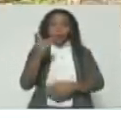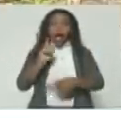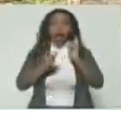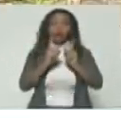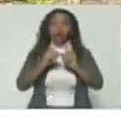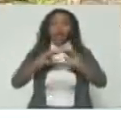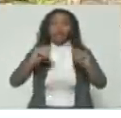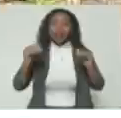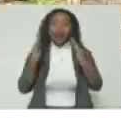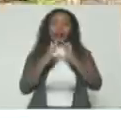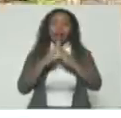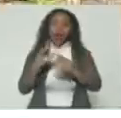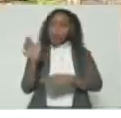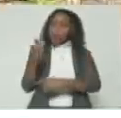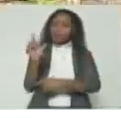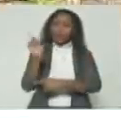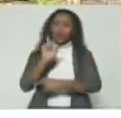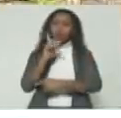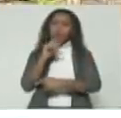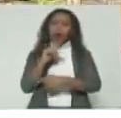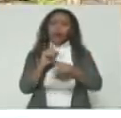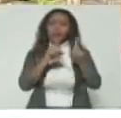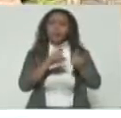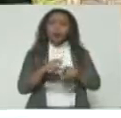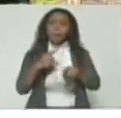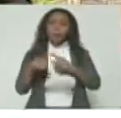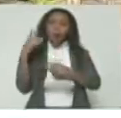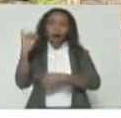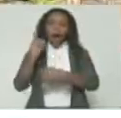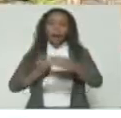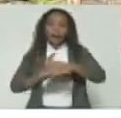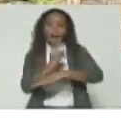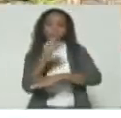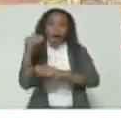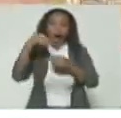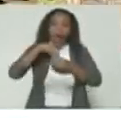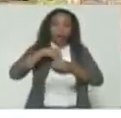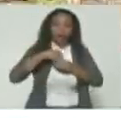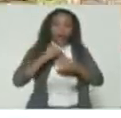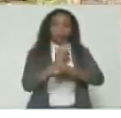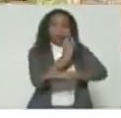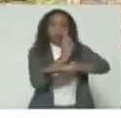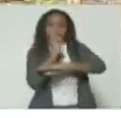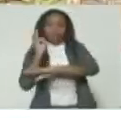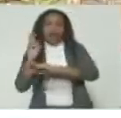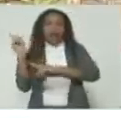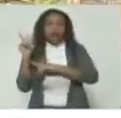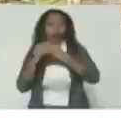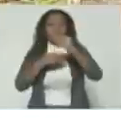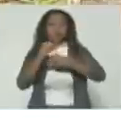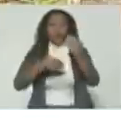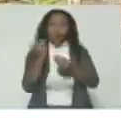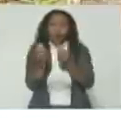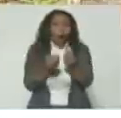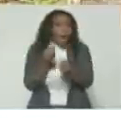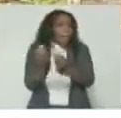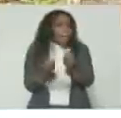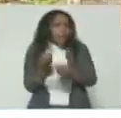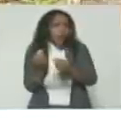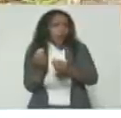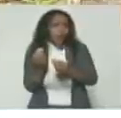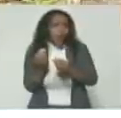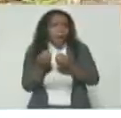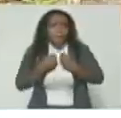estar productivas, pero es porque tienen reservas de bosque que están allí. Y hemos hecho un diagnóstico de cómo